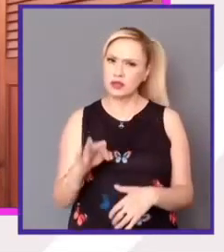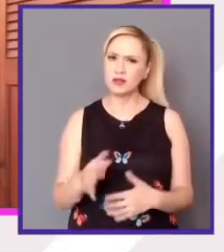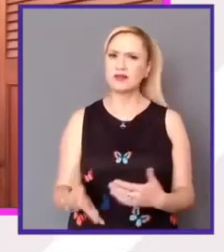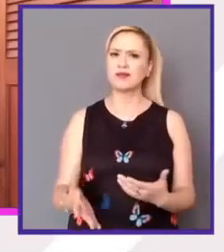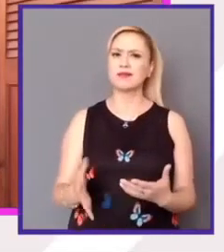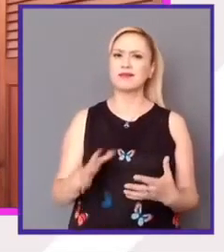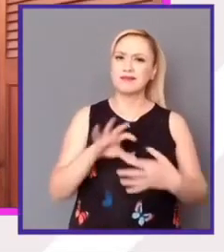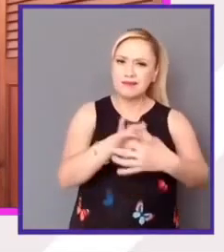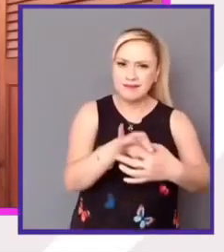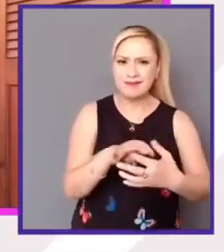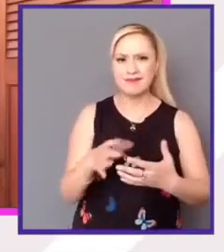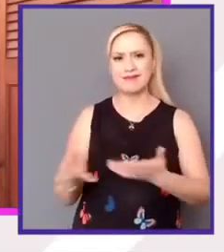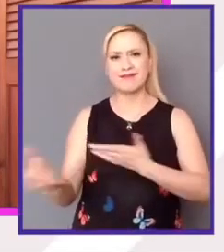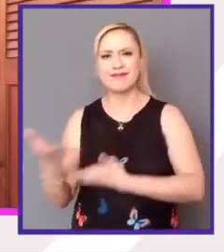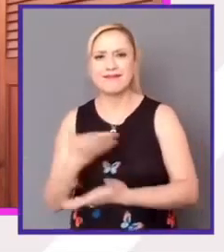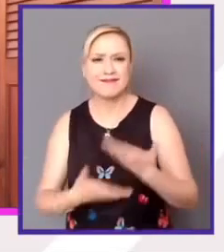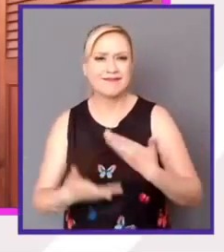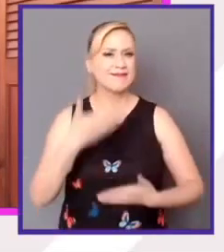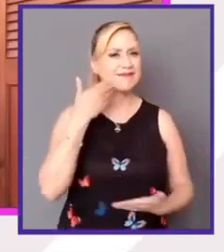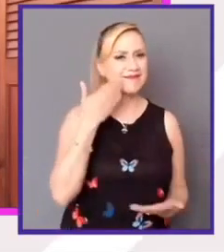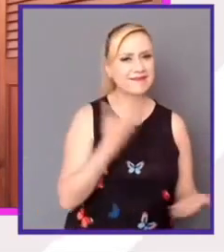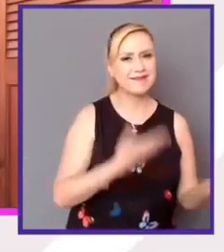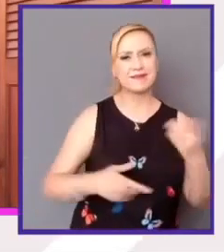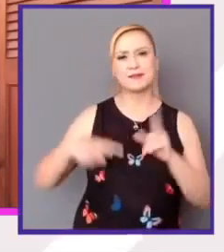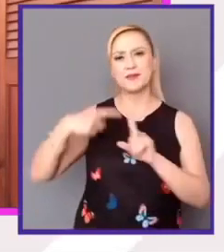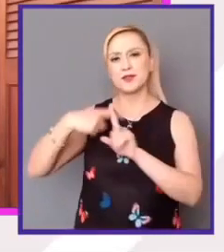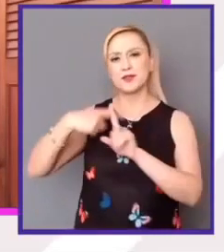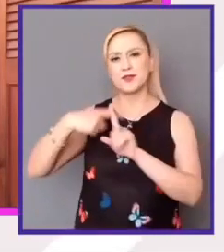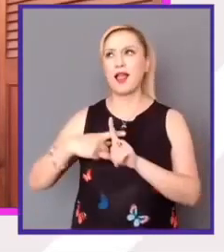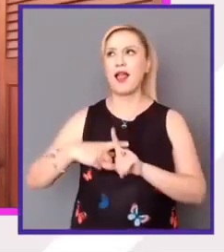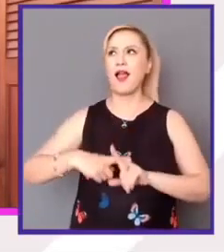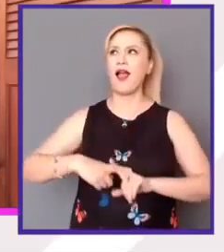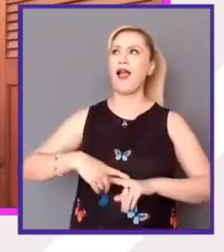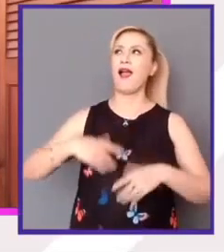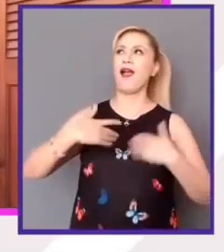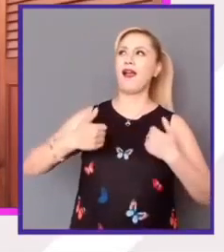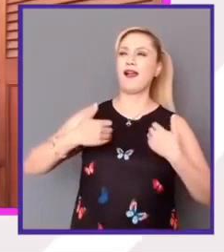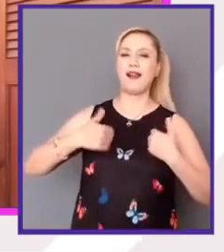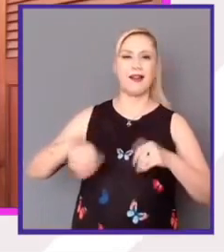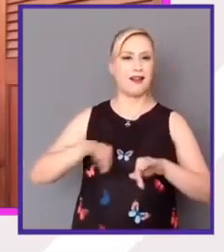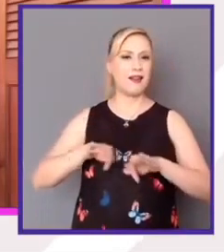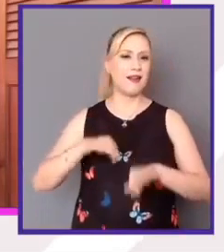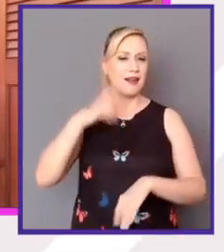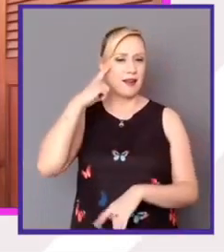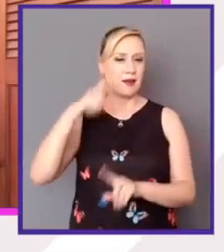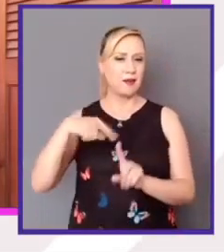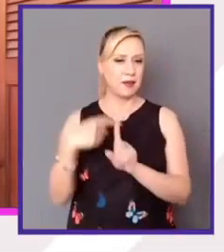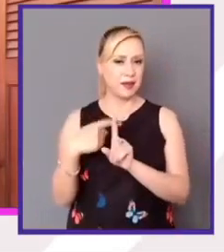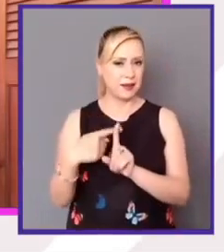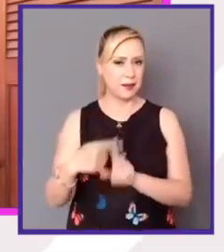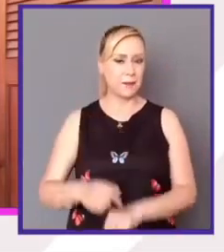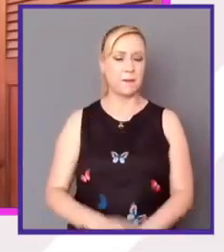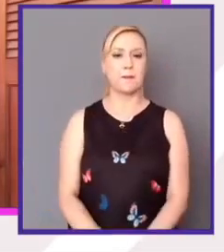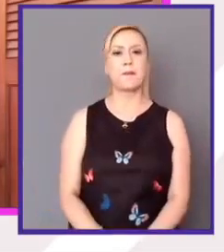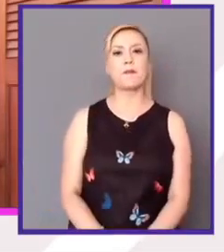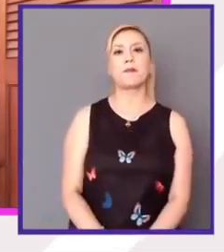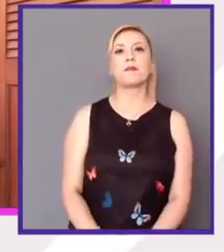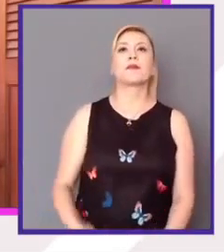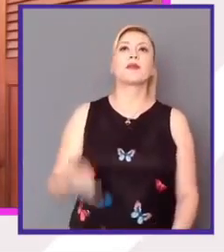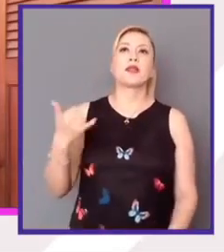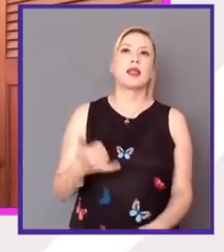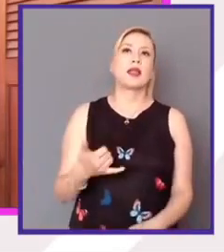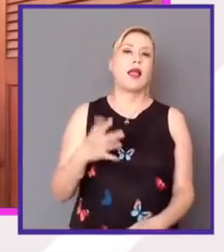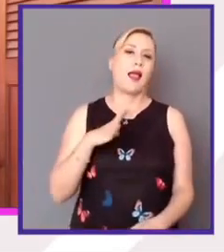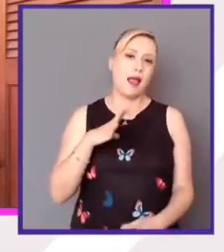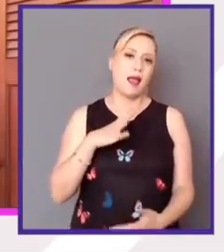la lucha para que el mensaje pues te quede mucho más claro en los espacios de trabajo, ¿no? Adicional a esto, pues hay políticas